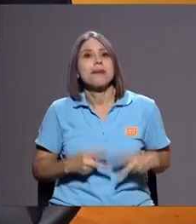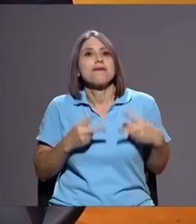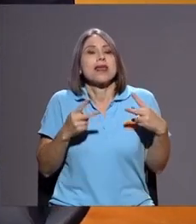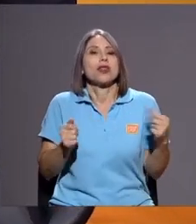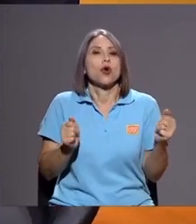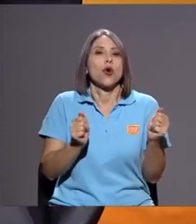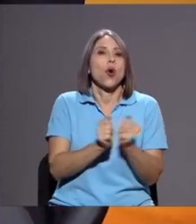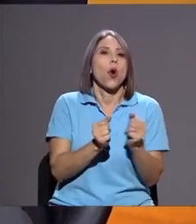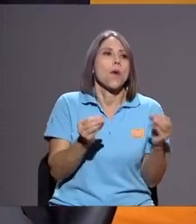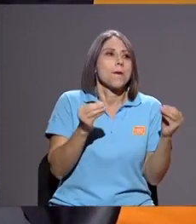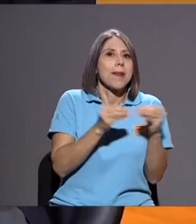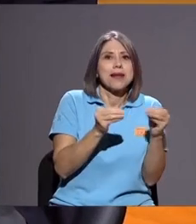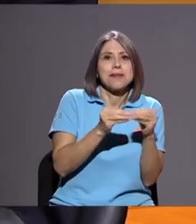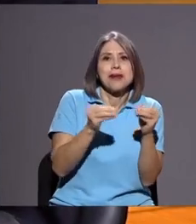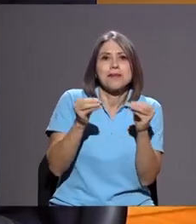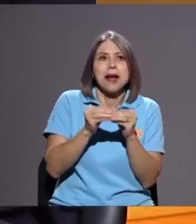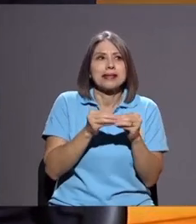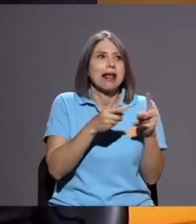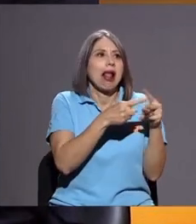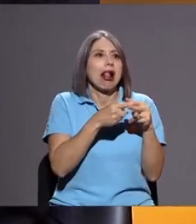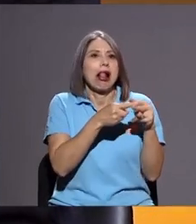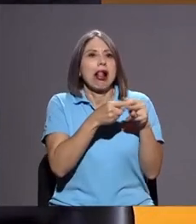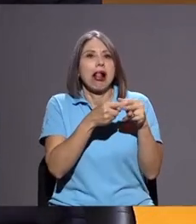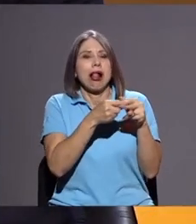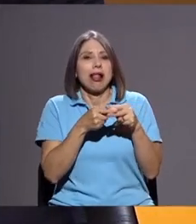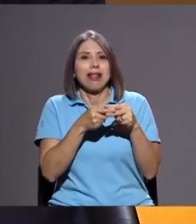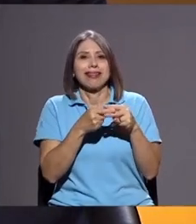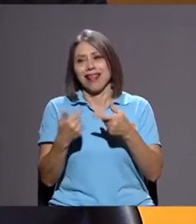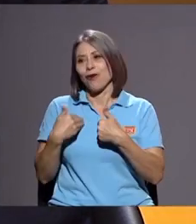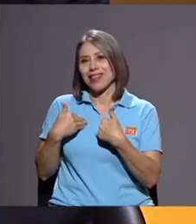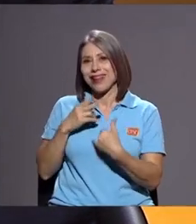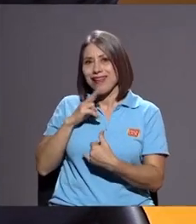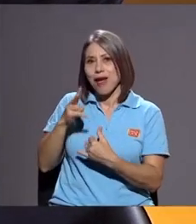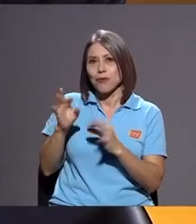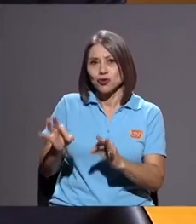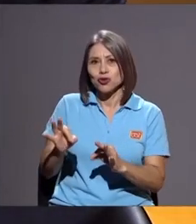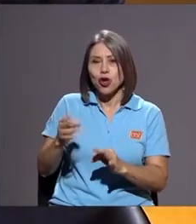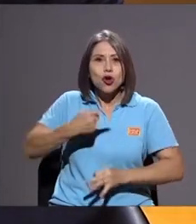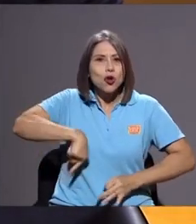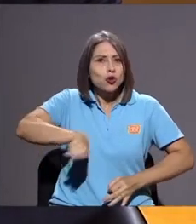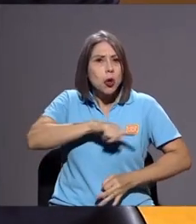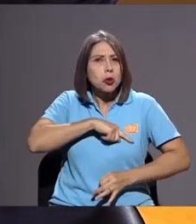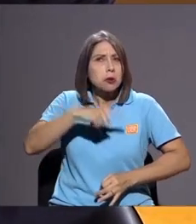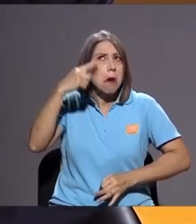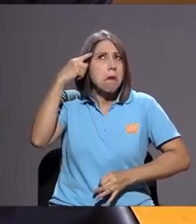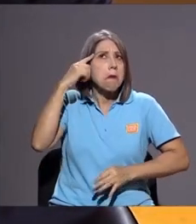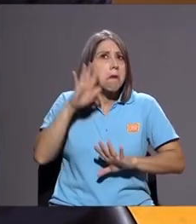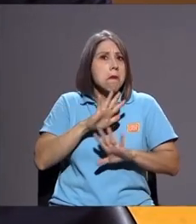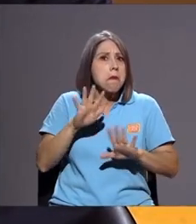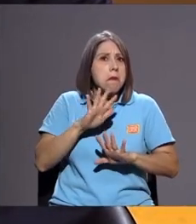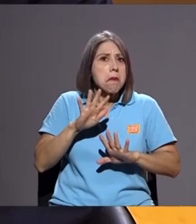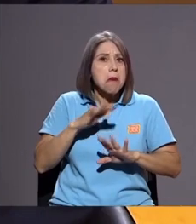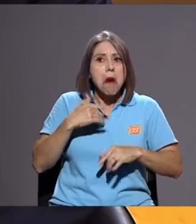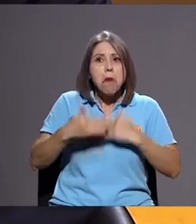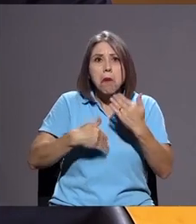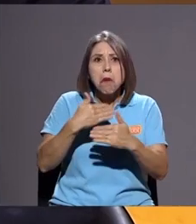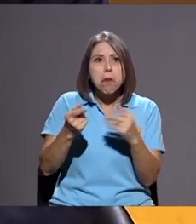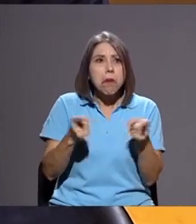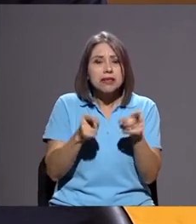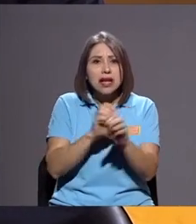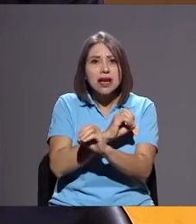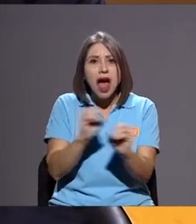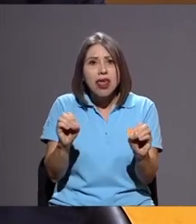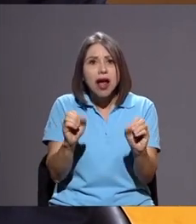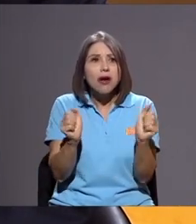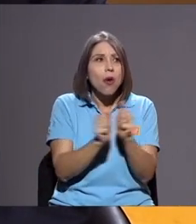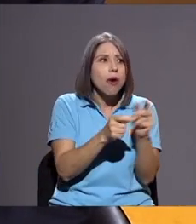nosotros nos acostumbramos que costa rica podría tener desequilibrios fiscales grandes sin que pasara nada y yo recuerdo